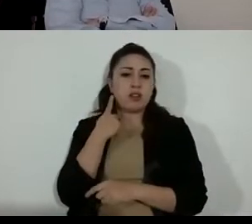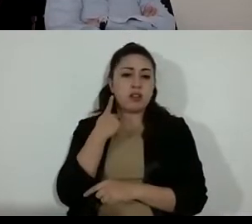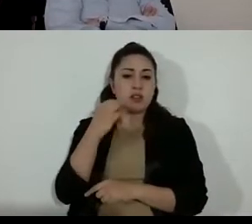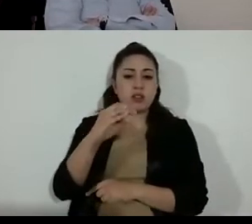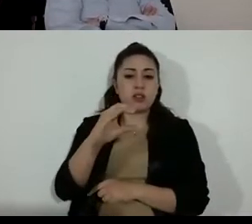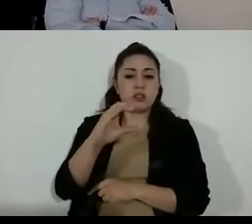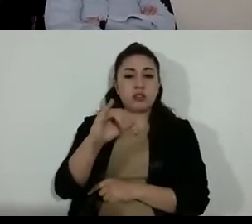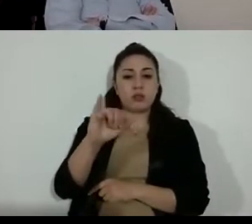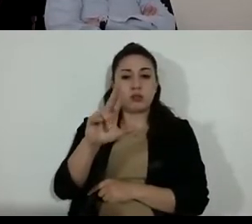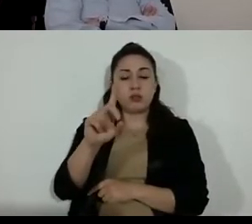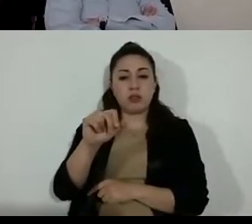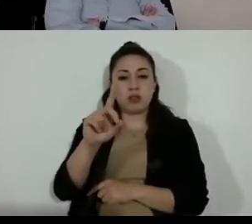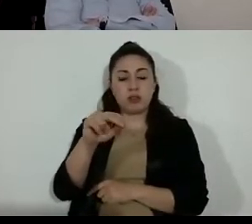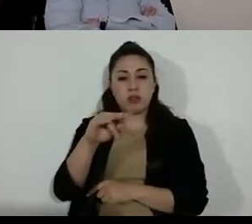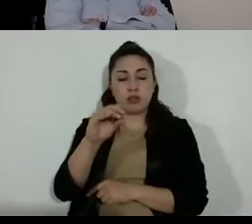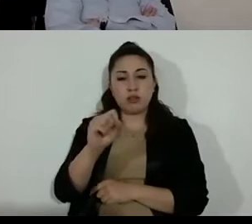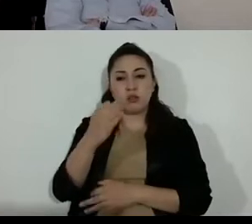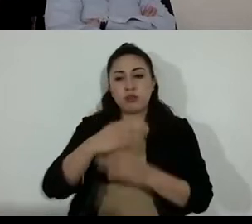Ciudadanos, se pudieran dejar